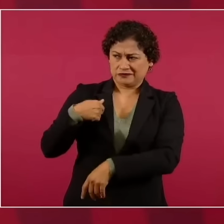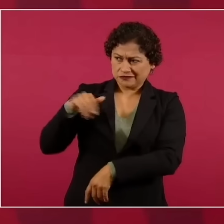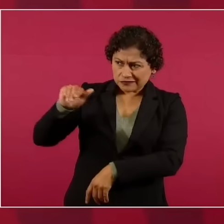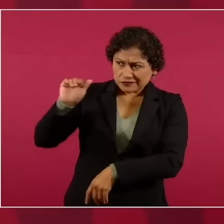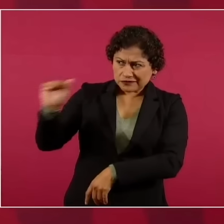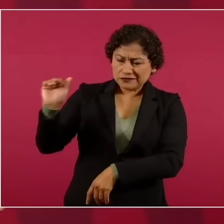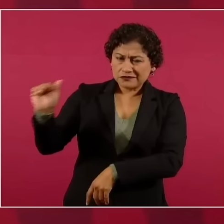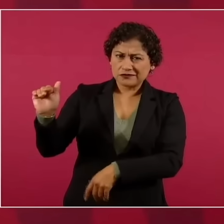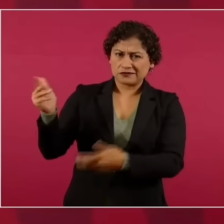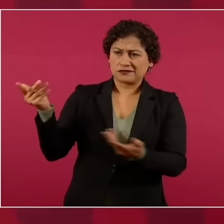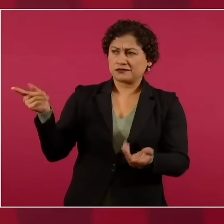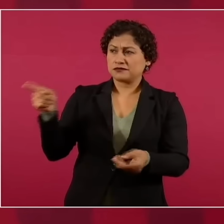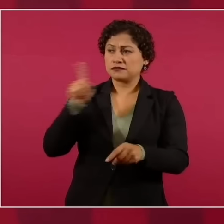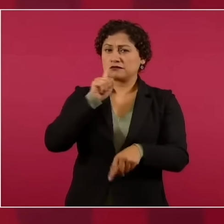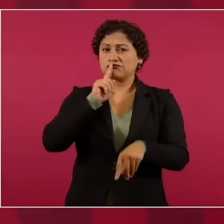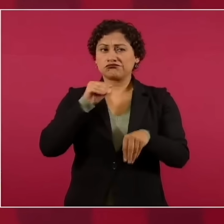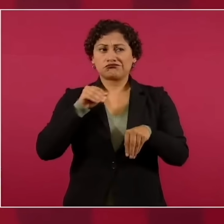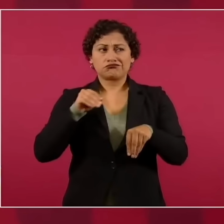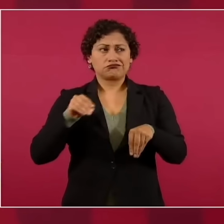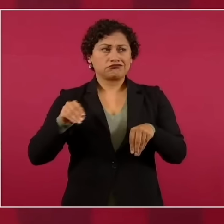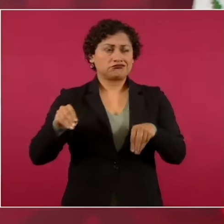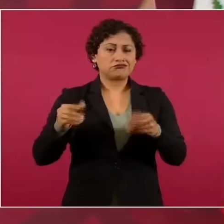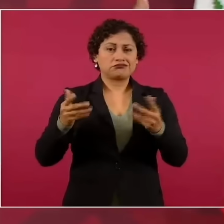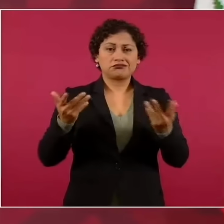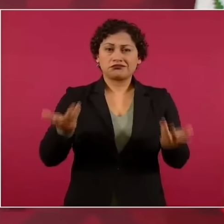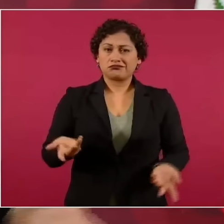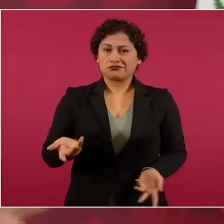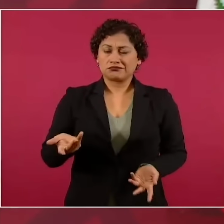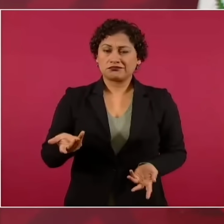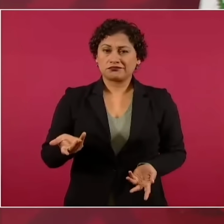no se escucha nada de